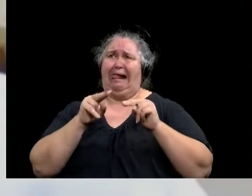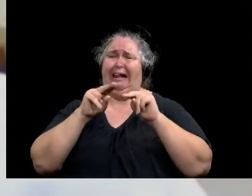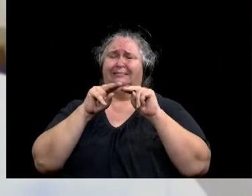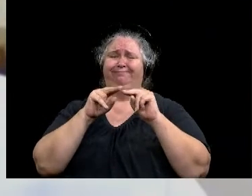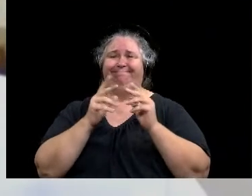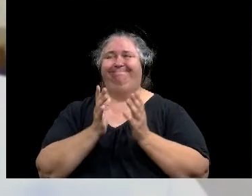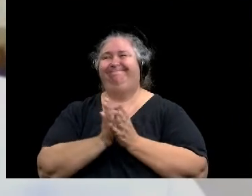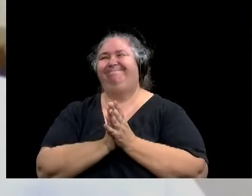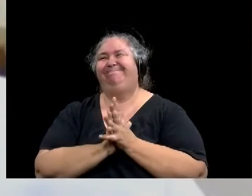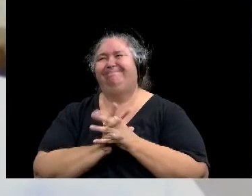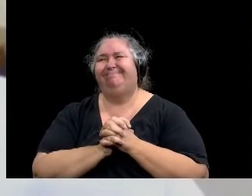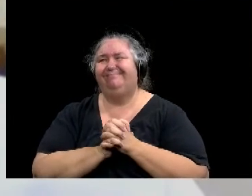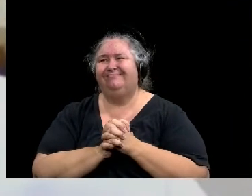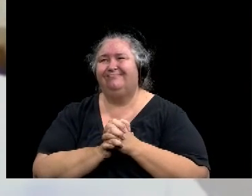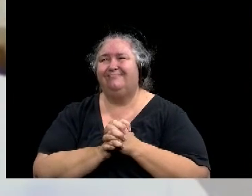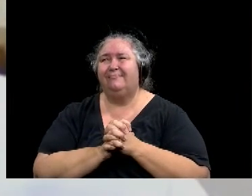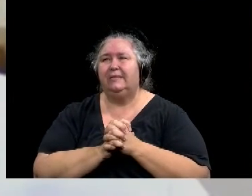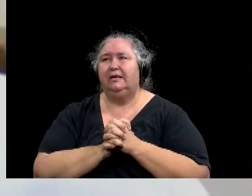tiempo